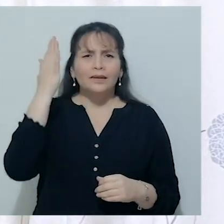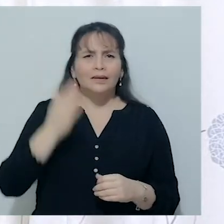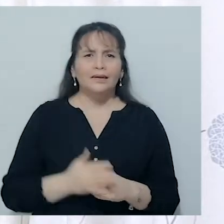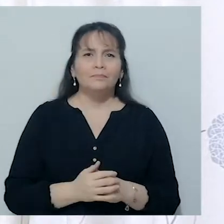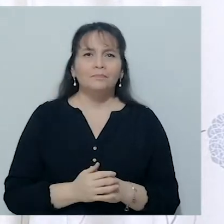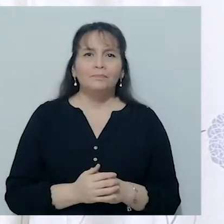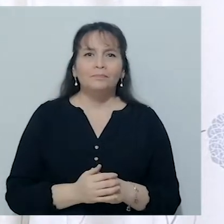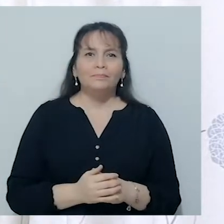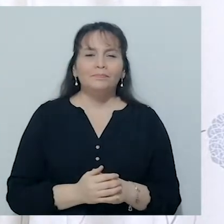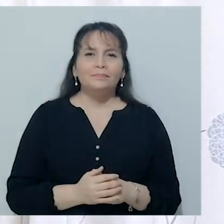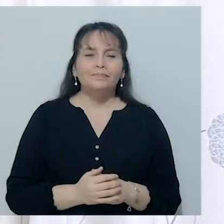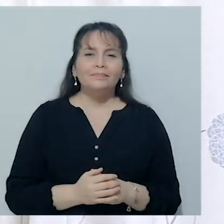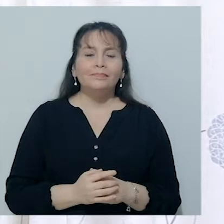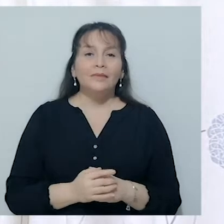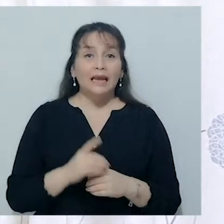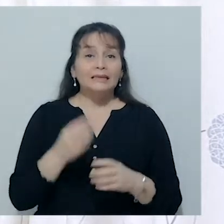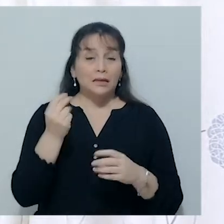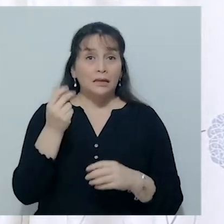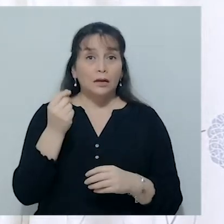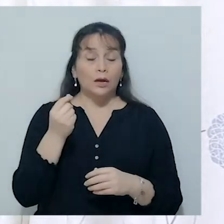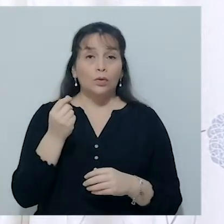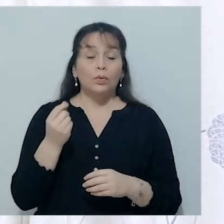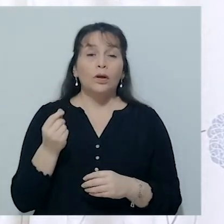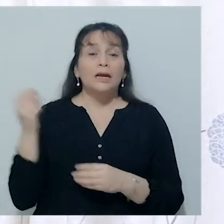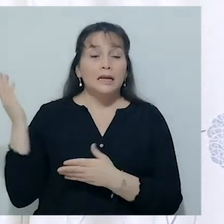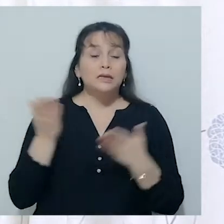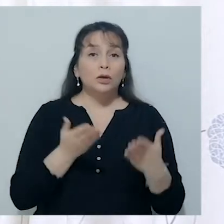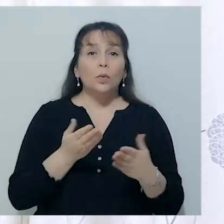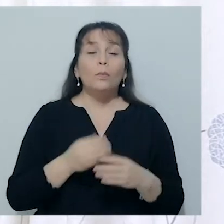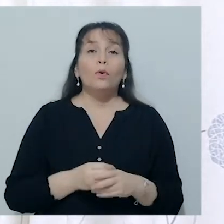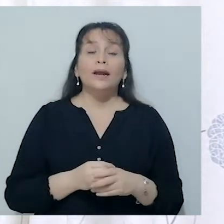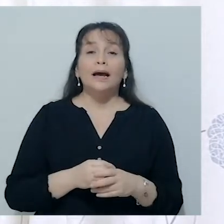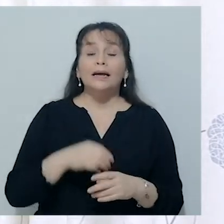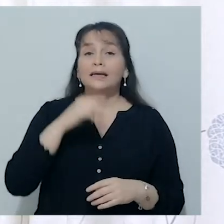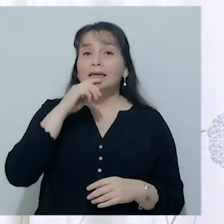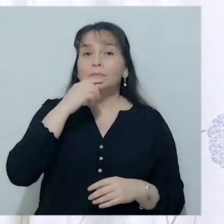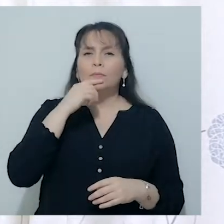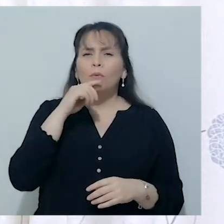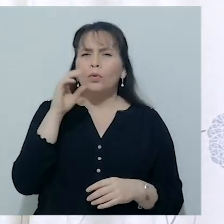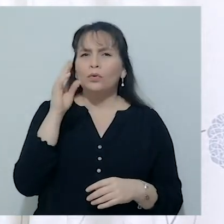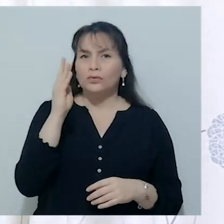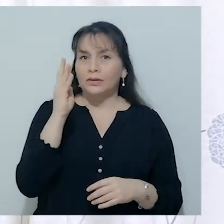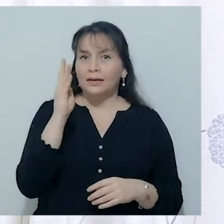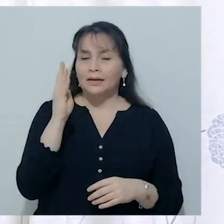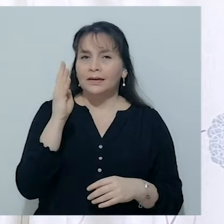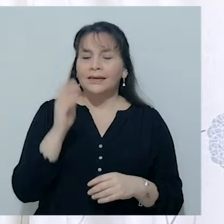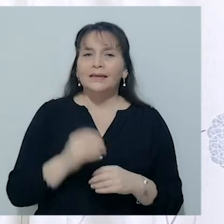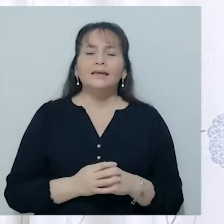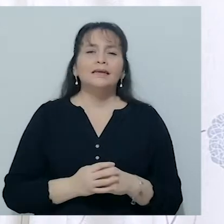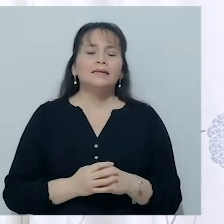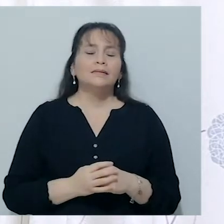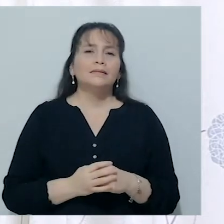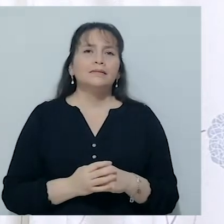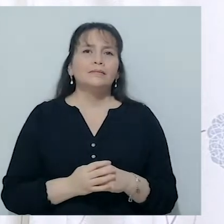fortuna. La herencia llegó al señor Martínez de parte de su ex esposa Inés Olivares, que heredó